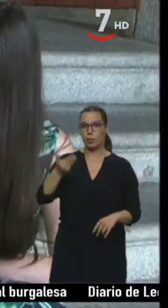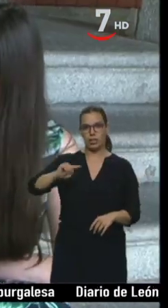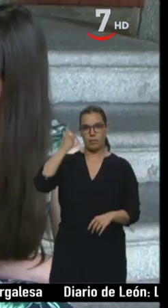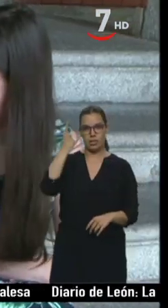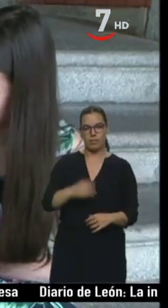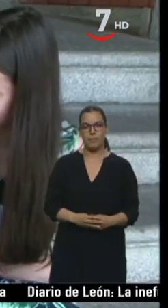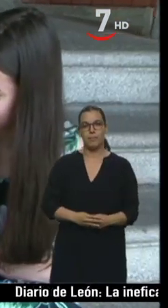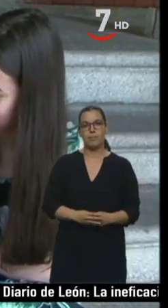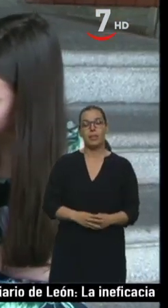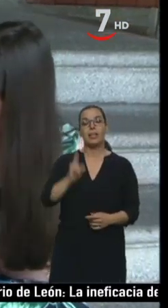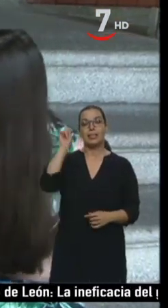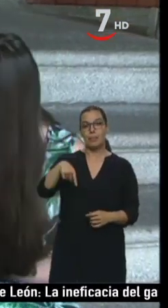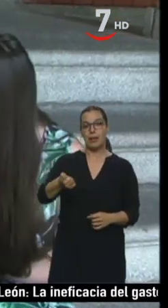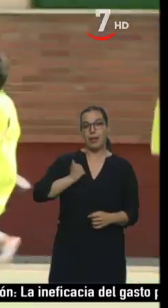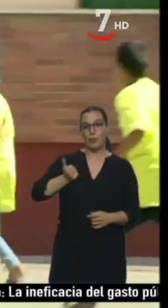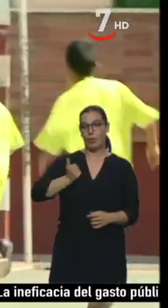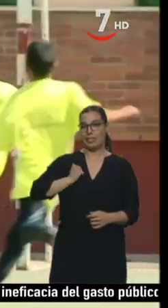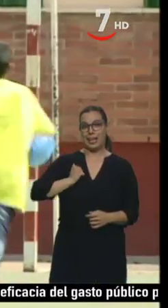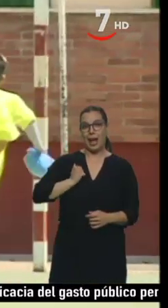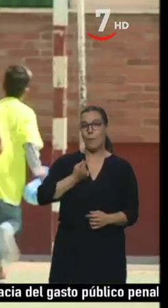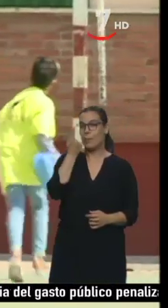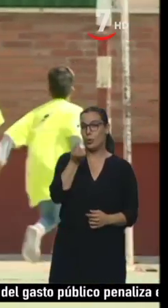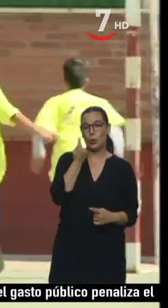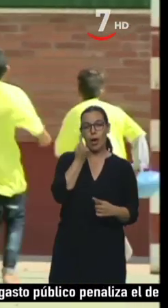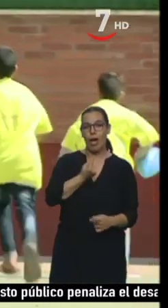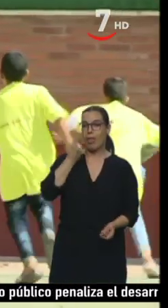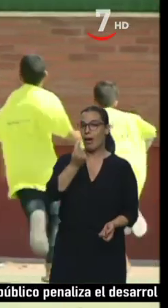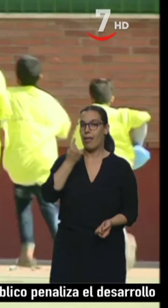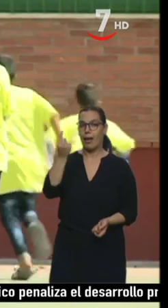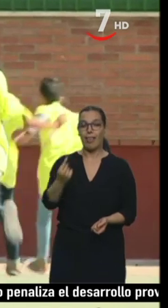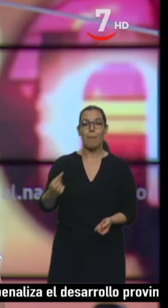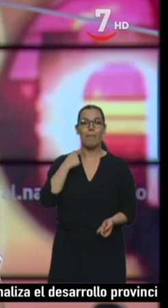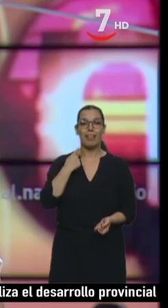Y también aprovecharán cada instante. No han perdido ni un segundo.